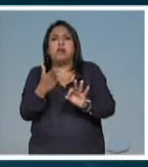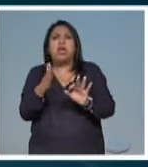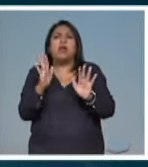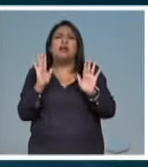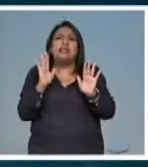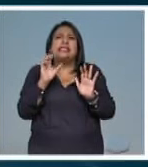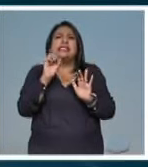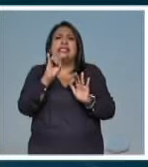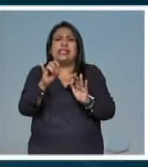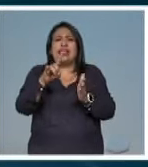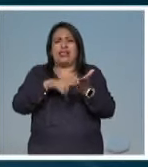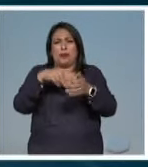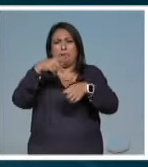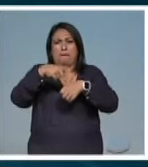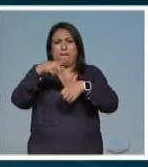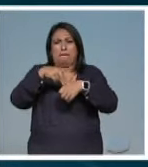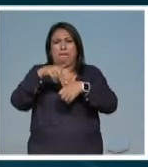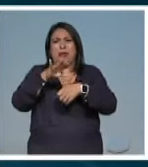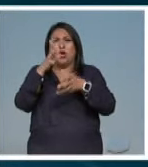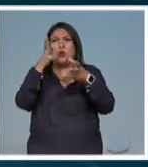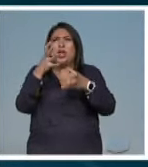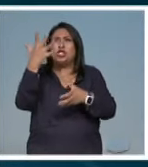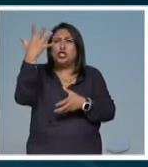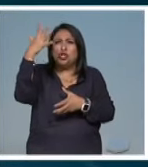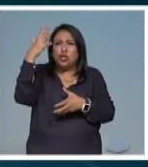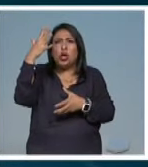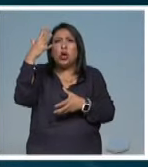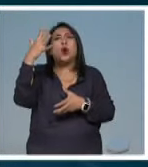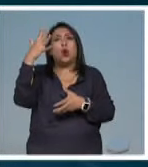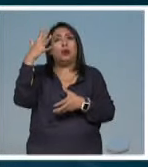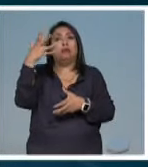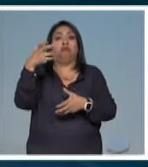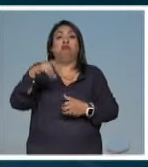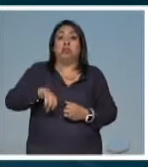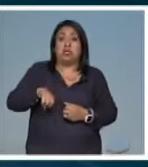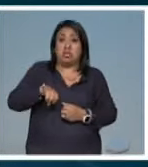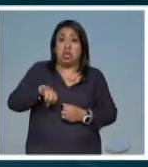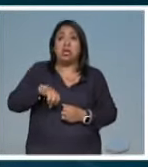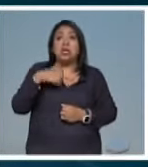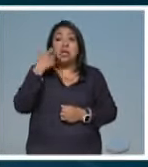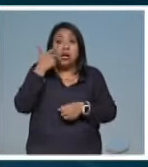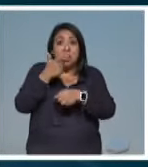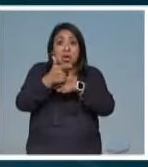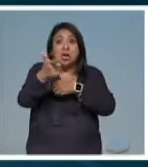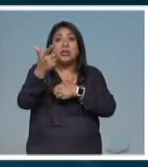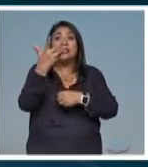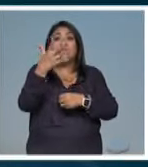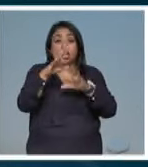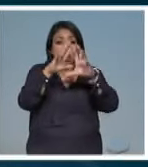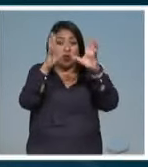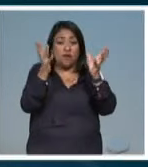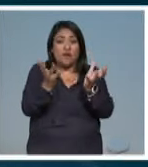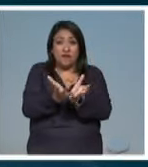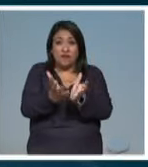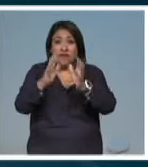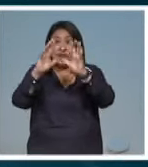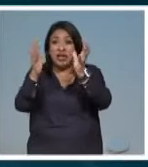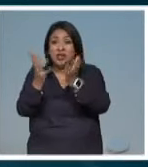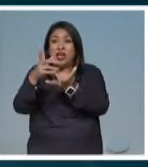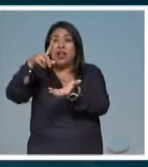conservación a pesar de estar hechos de ladrillos de barro secados al sol, y es de particular interés el descubrimiento de 5 vasijas de cerámica